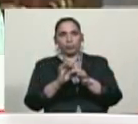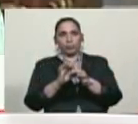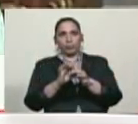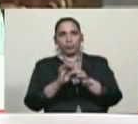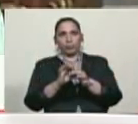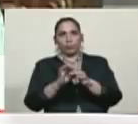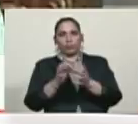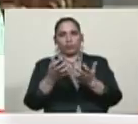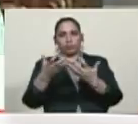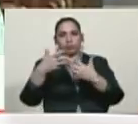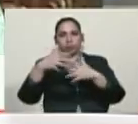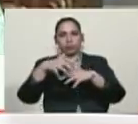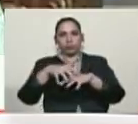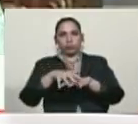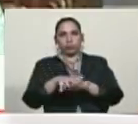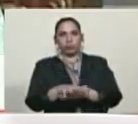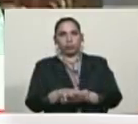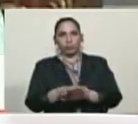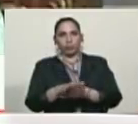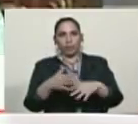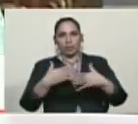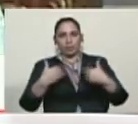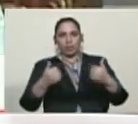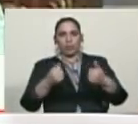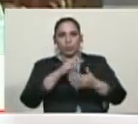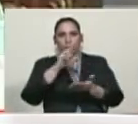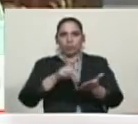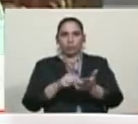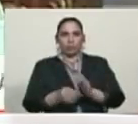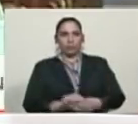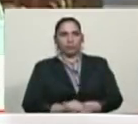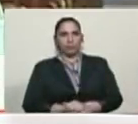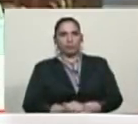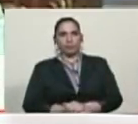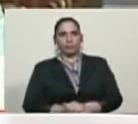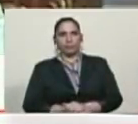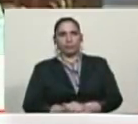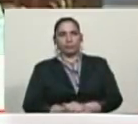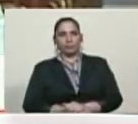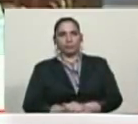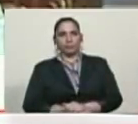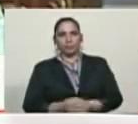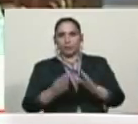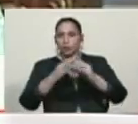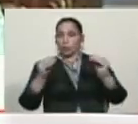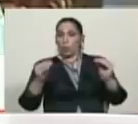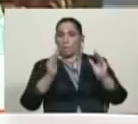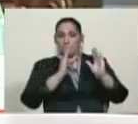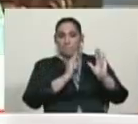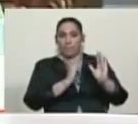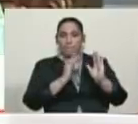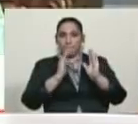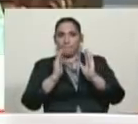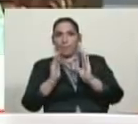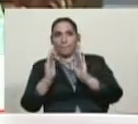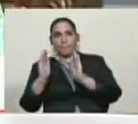integrado de salud nacional integrado en todas sus partes